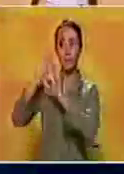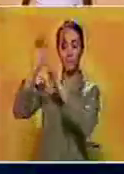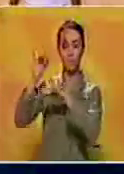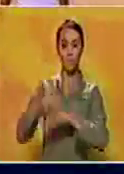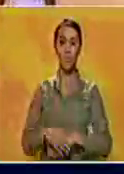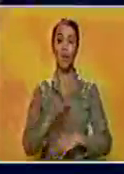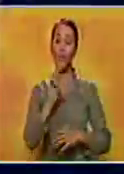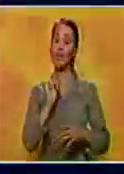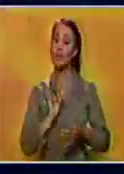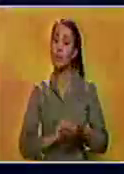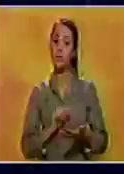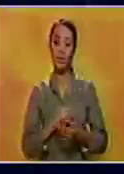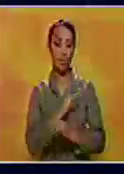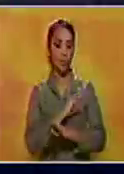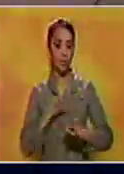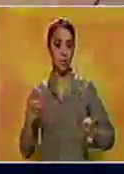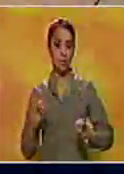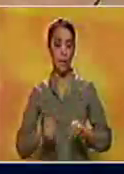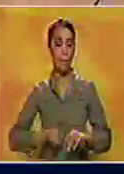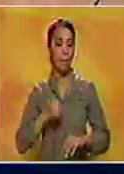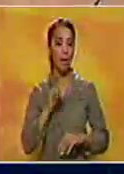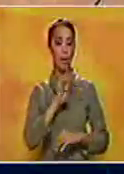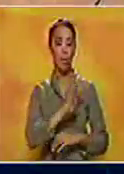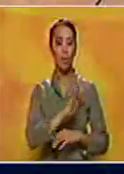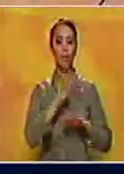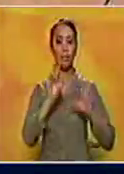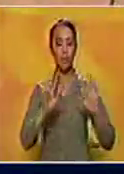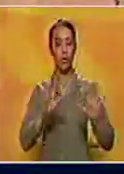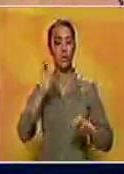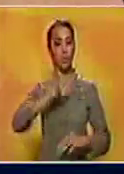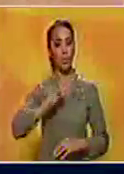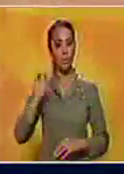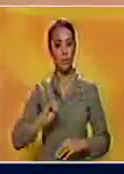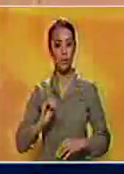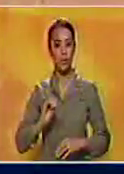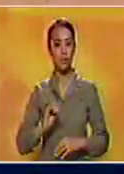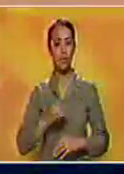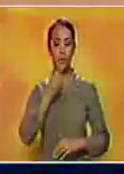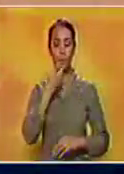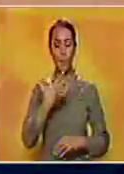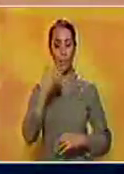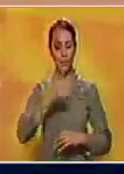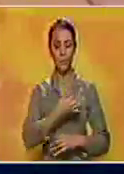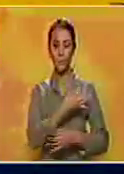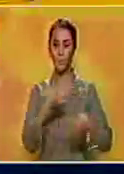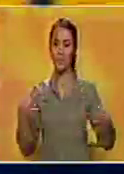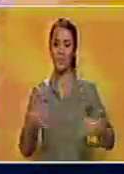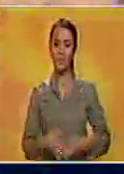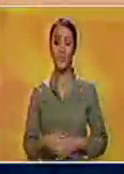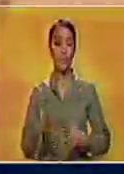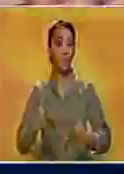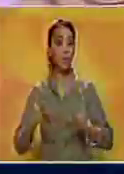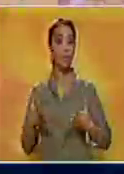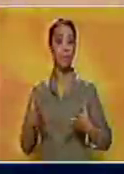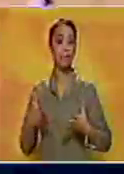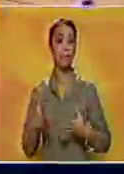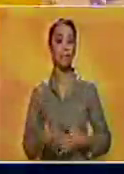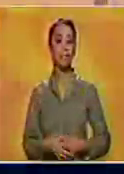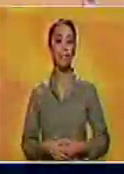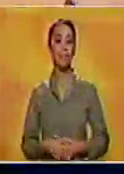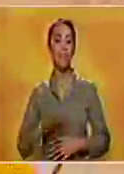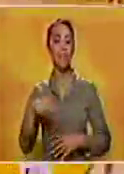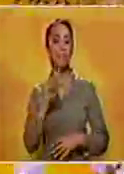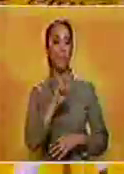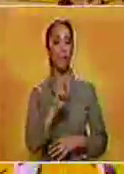los 3 puntos para culminar con más de 48% de aciertos y recontrar con la victoria luego de